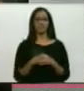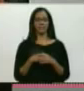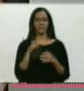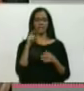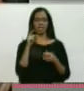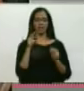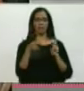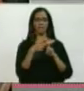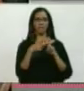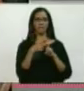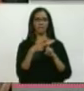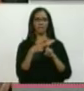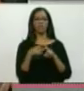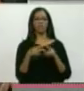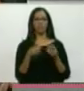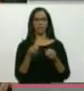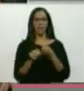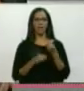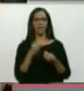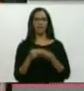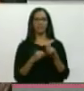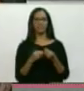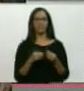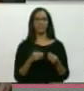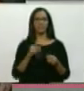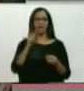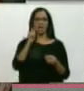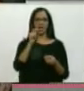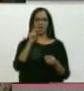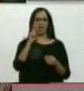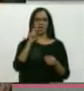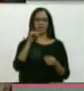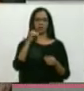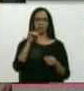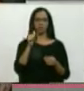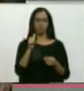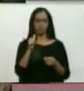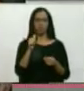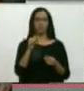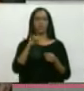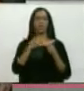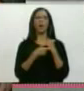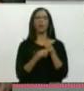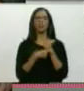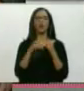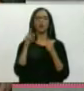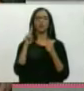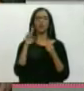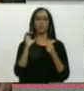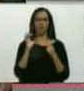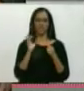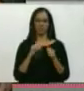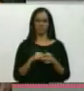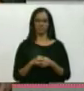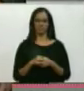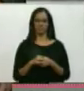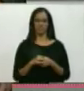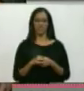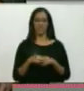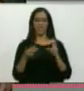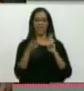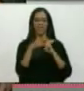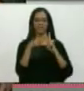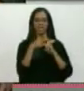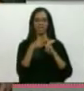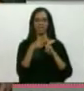la etiqueta, pero vamos a colocar la de la tusa de Guaidó y Duque. Numeral, la tusa de Guaidó y Duque es la